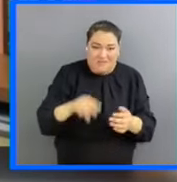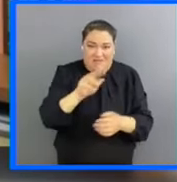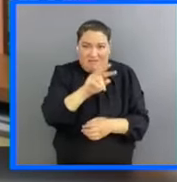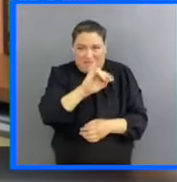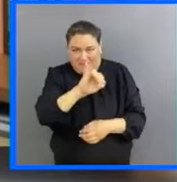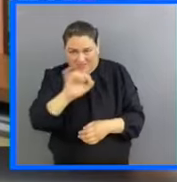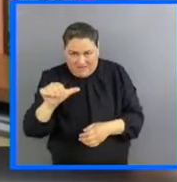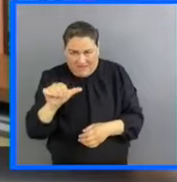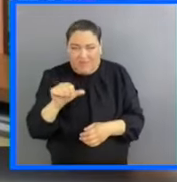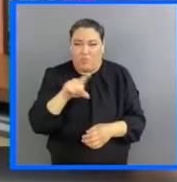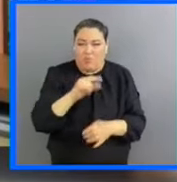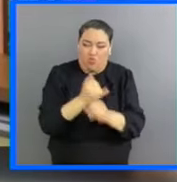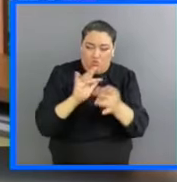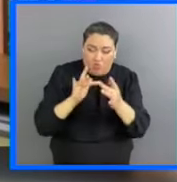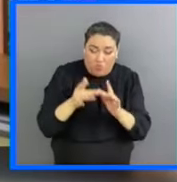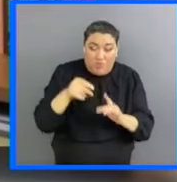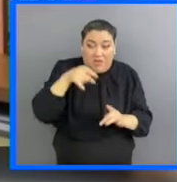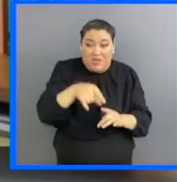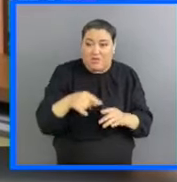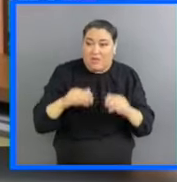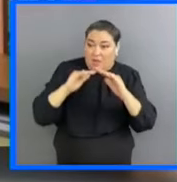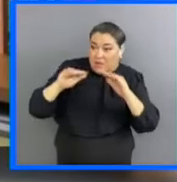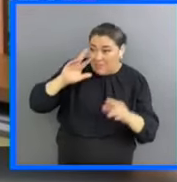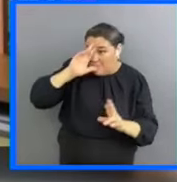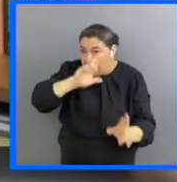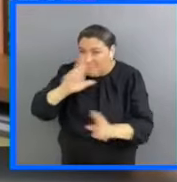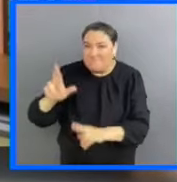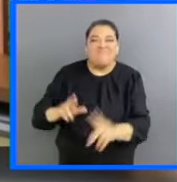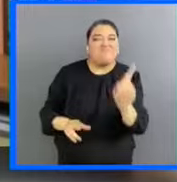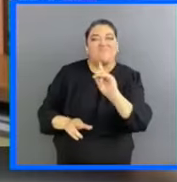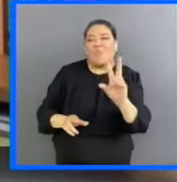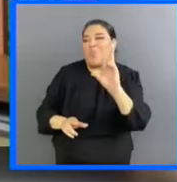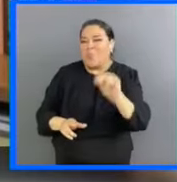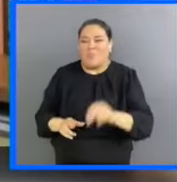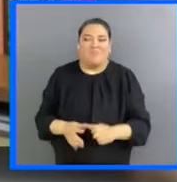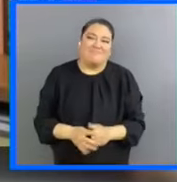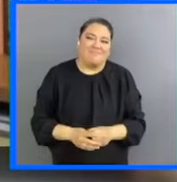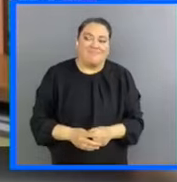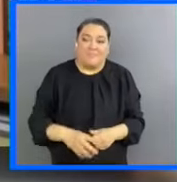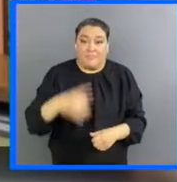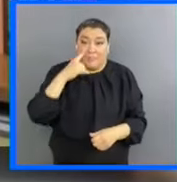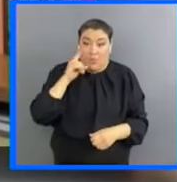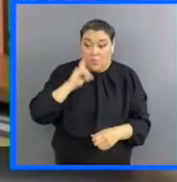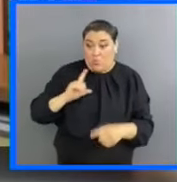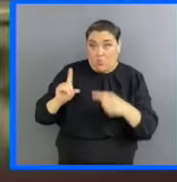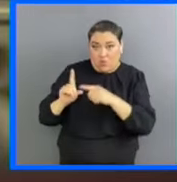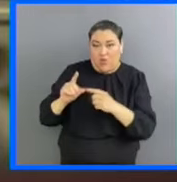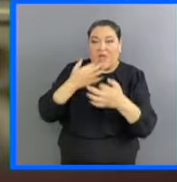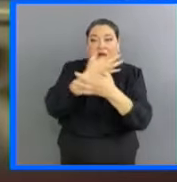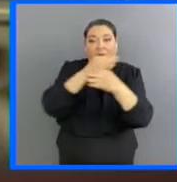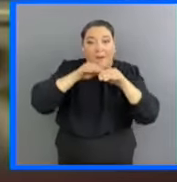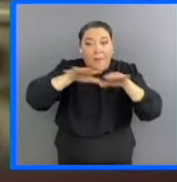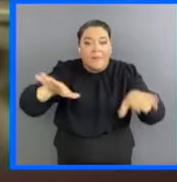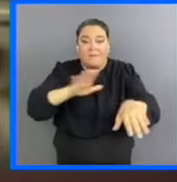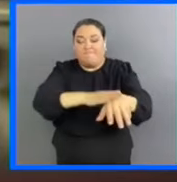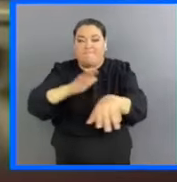presuposición es errada. Frente a este escenario, Delia Ferreira sugirió que la actitud correcta no es la de oponerse o destruir